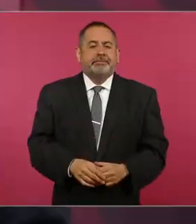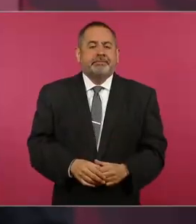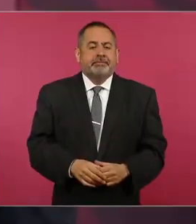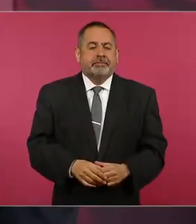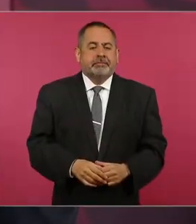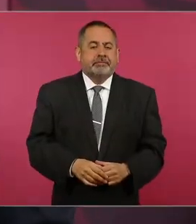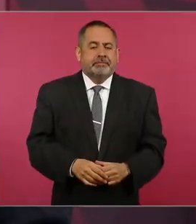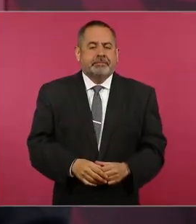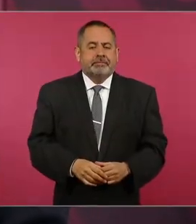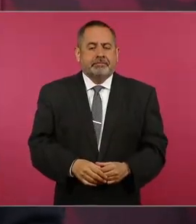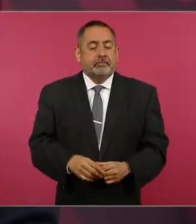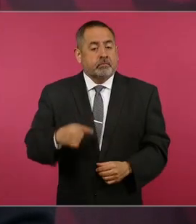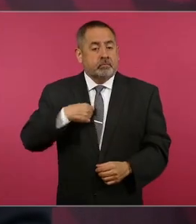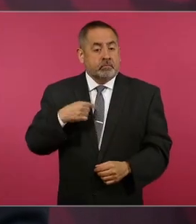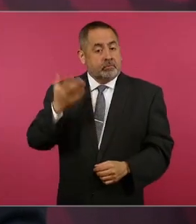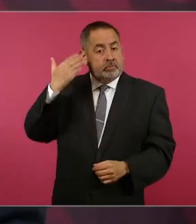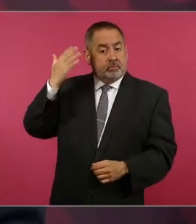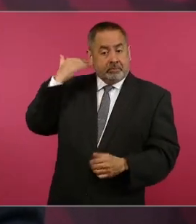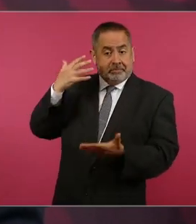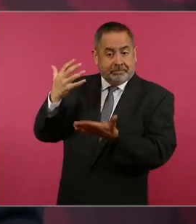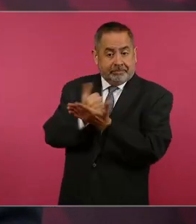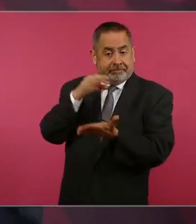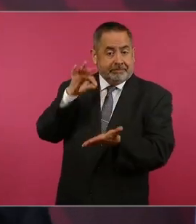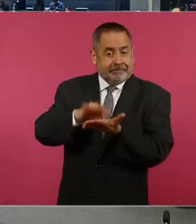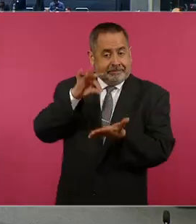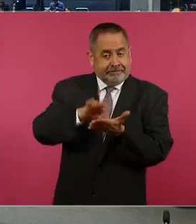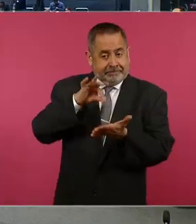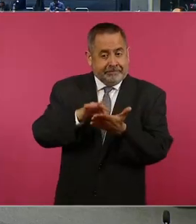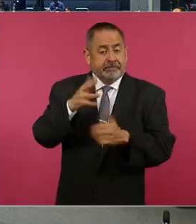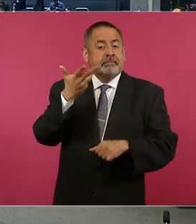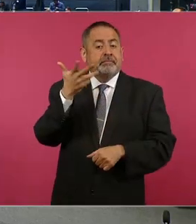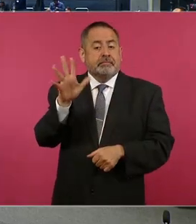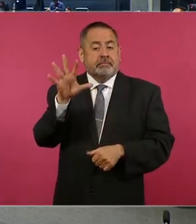iba yo arriba pero